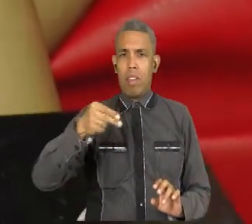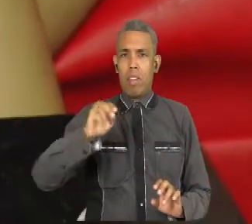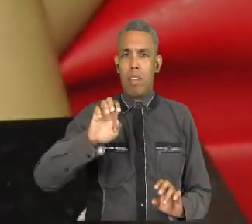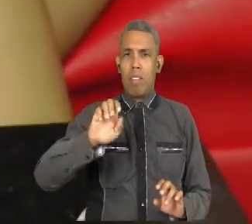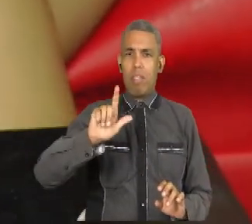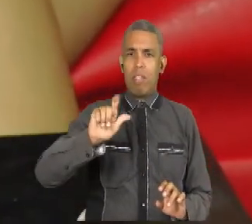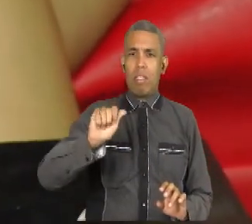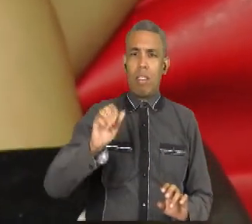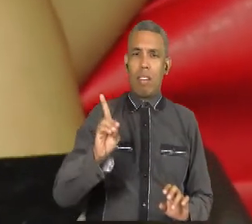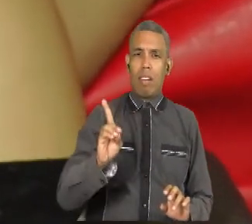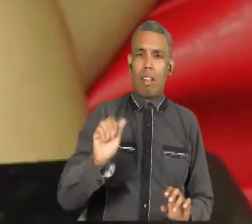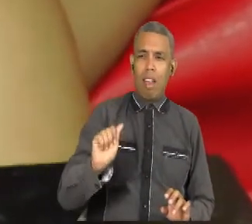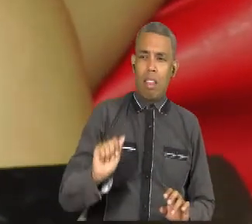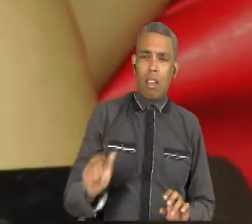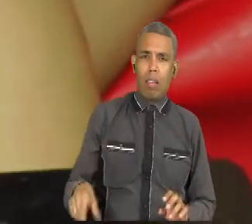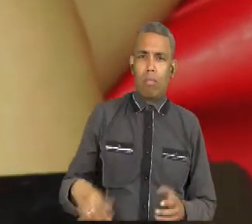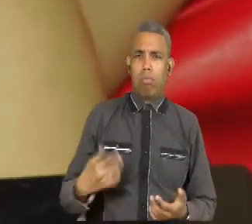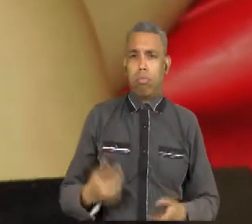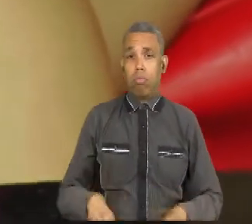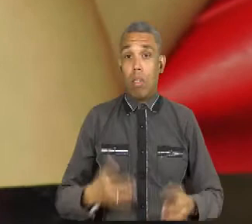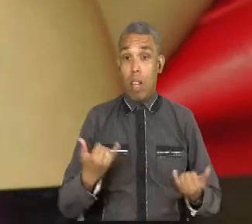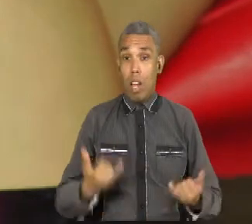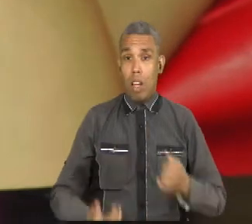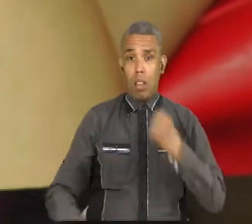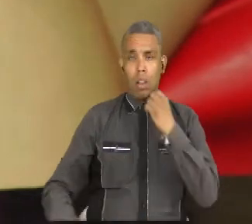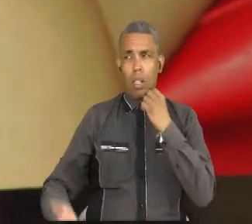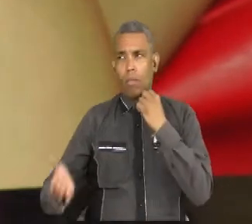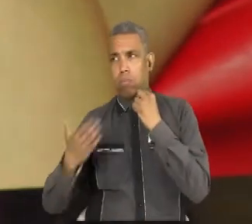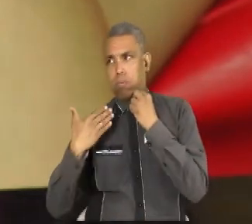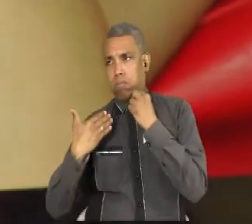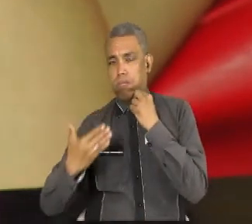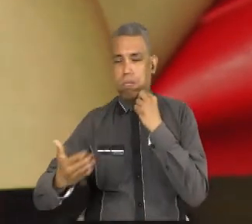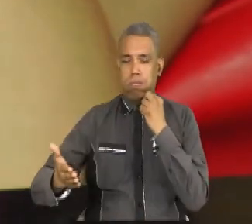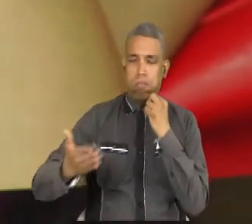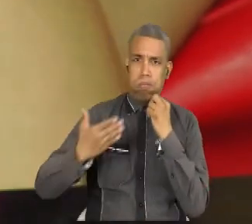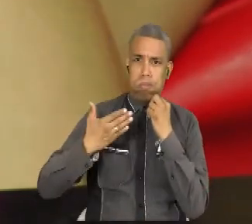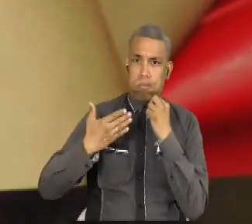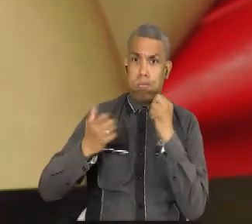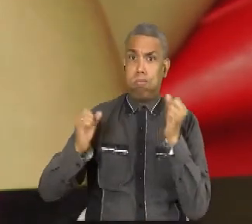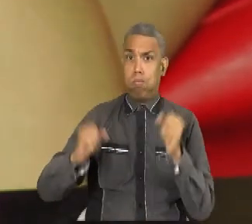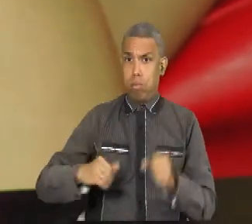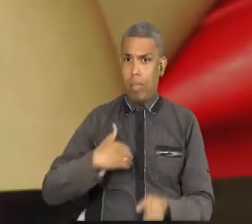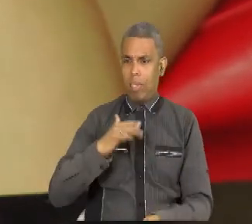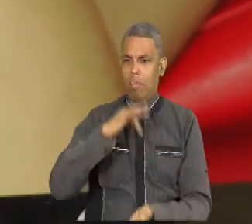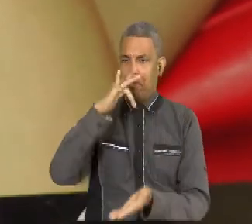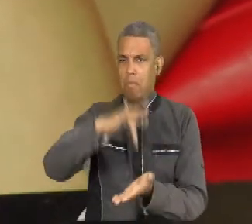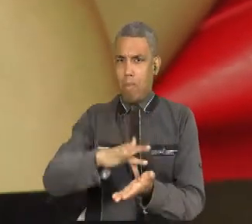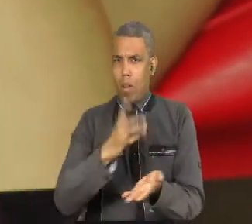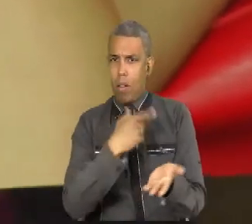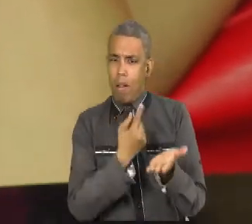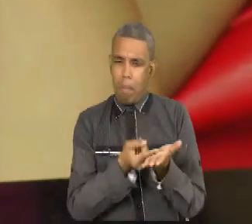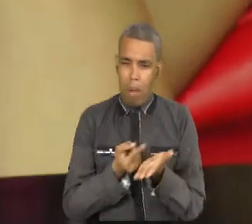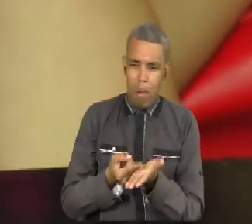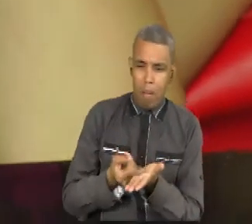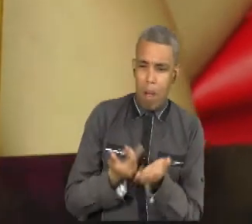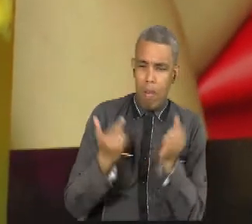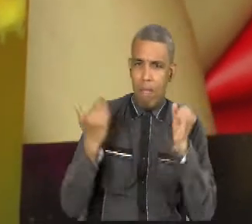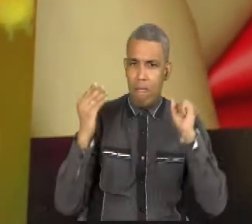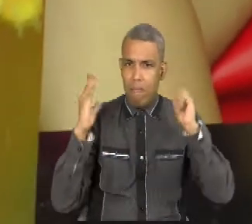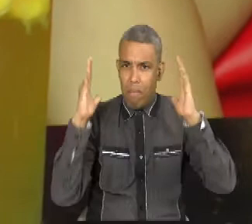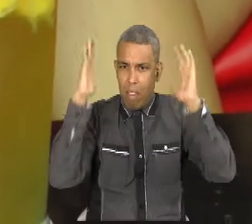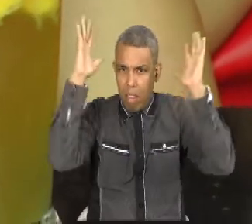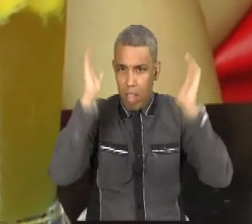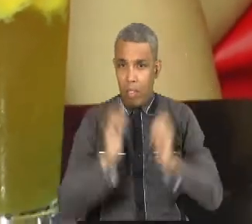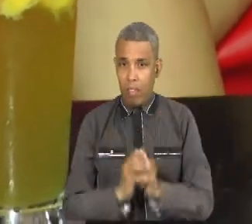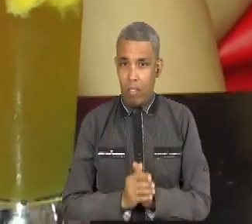Bermeja, perfecta para esta horita, para no venir a hablar de negocios, a hablar, planear una fiesta, por ejemplo, como lo vamos a hacer